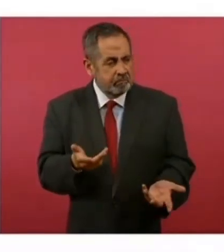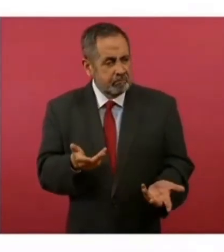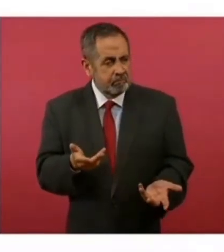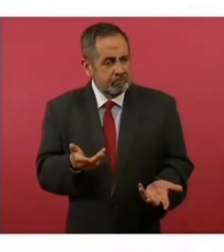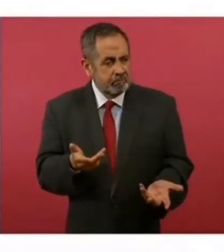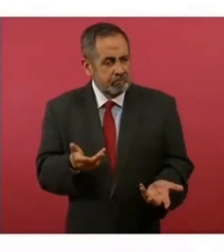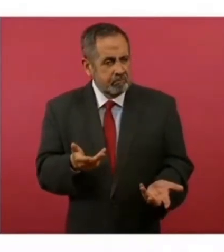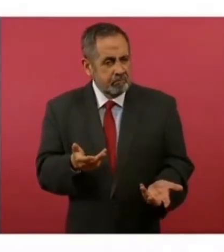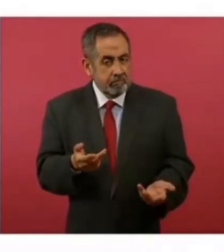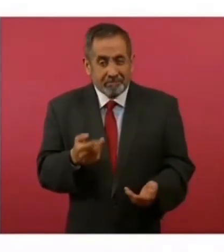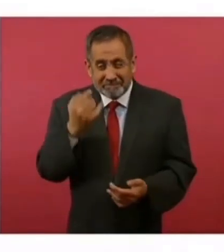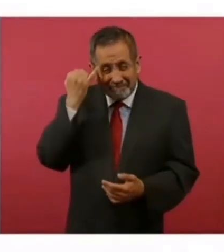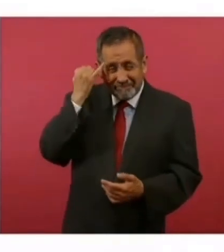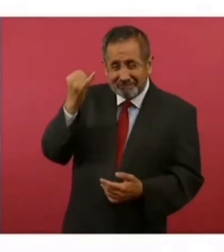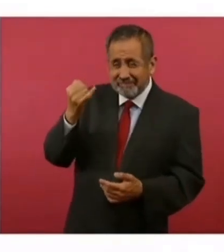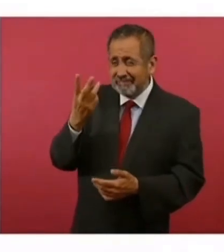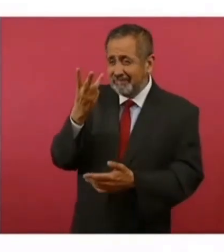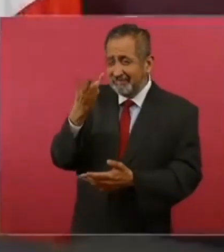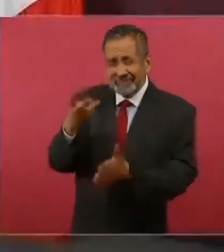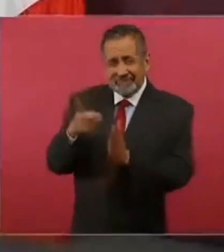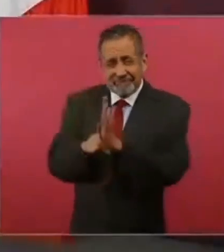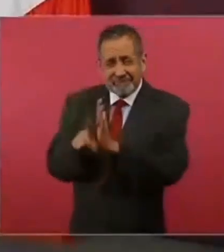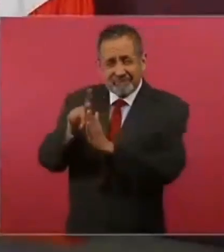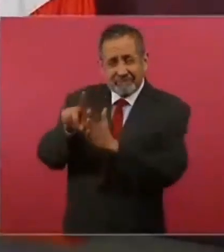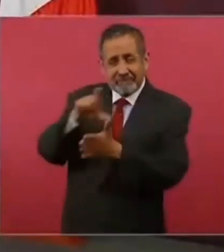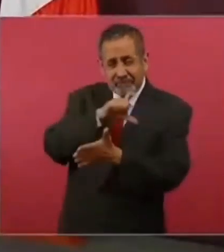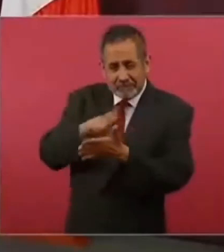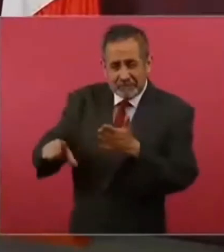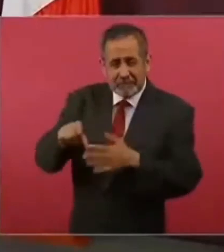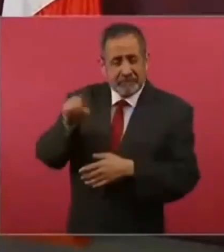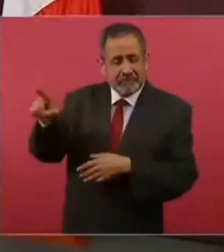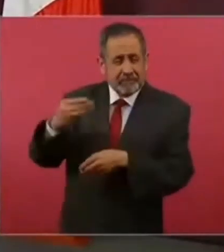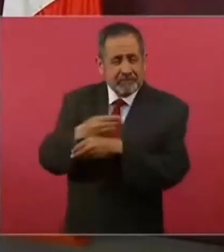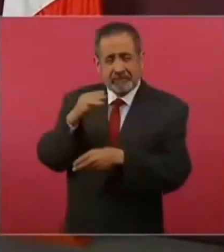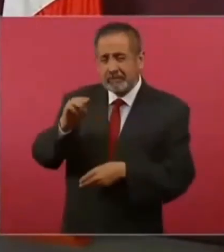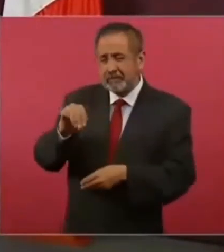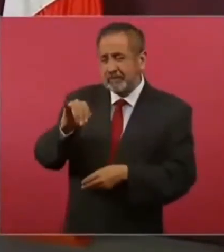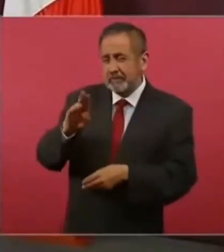Tres departamentos en Miami.